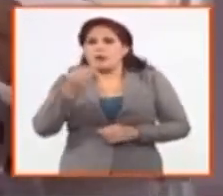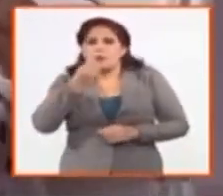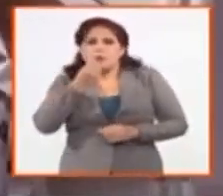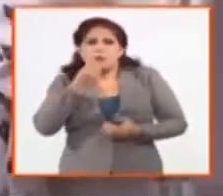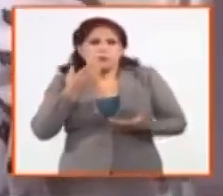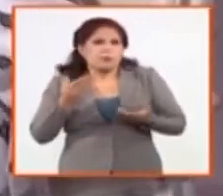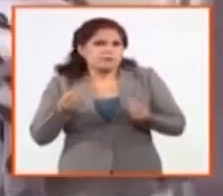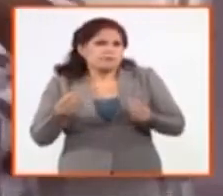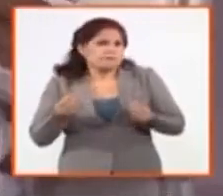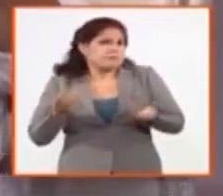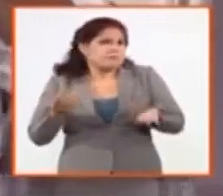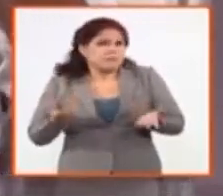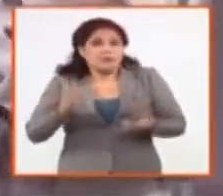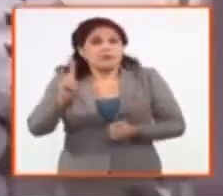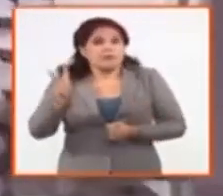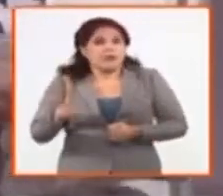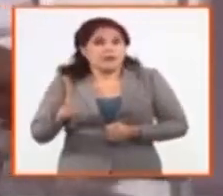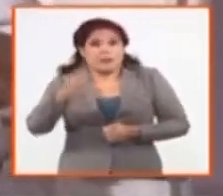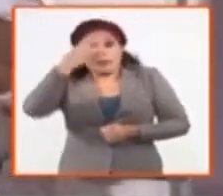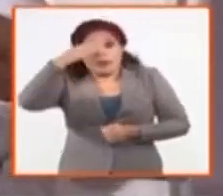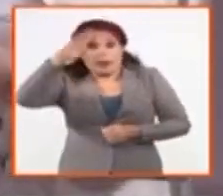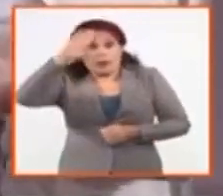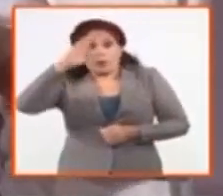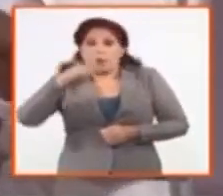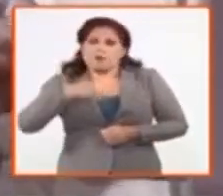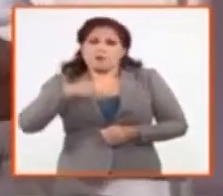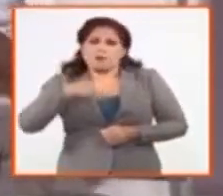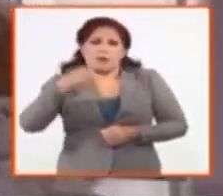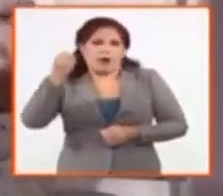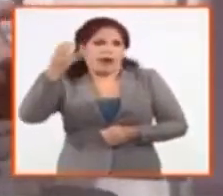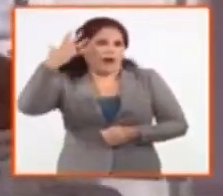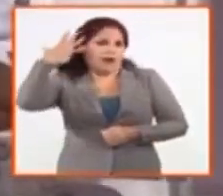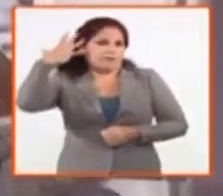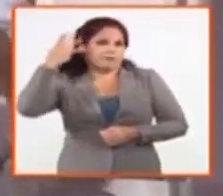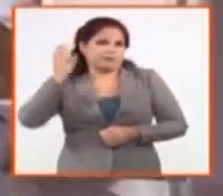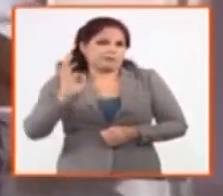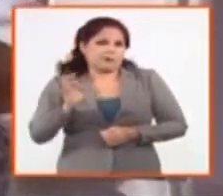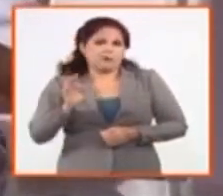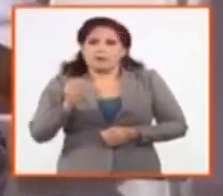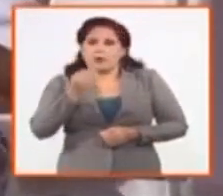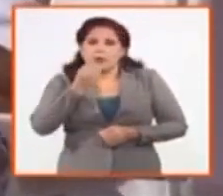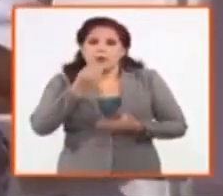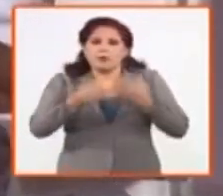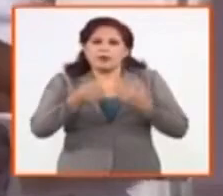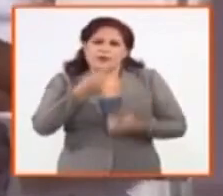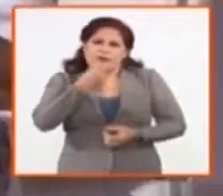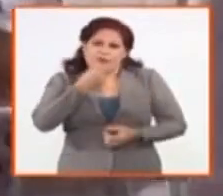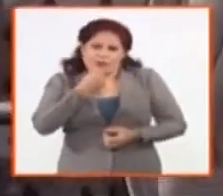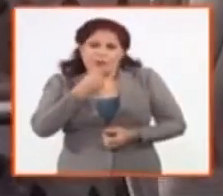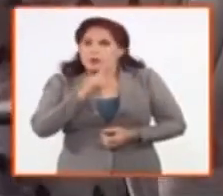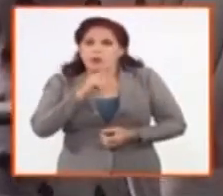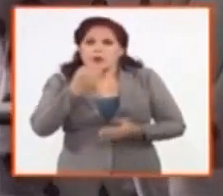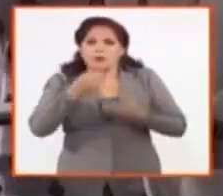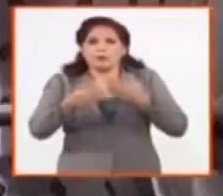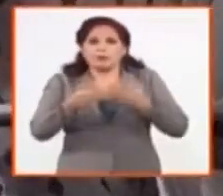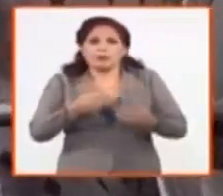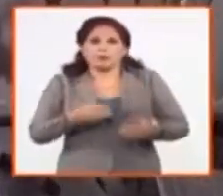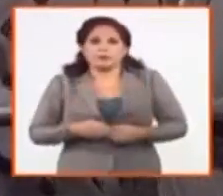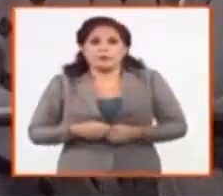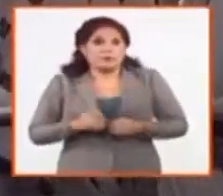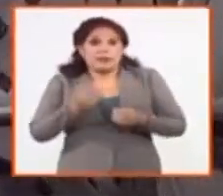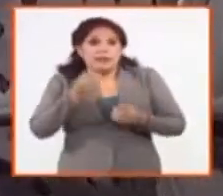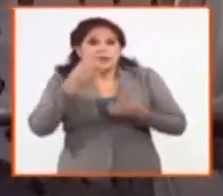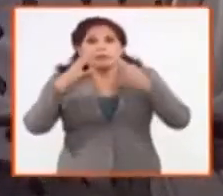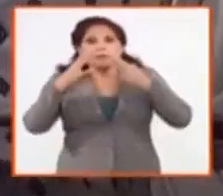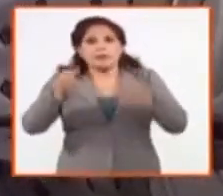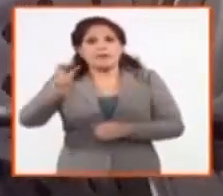era Vietnam para Cuba? Ya yo peino canas, aunque nunca niego mi edad, aunque no lo voy a decir. Cuando usted habla del sur, habla del tercer mundo. Del ¿no? tercer